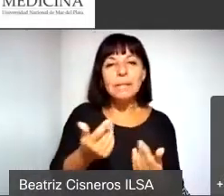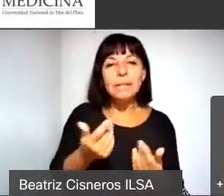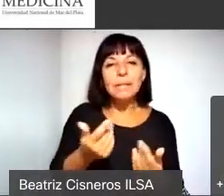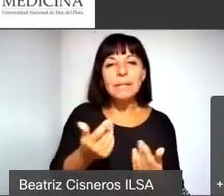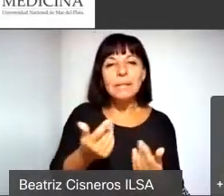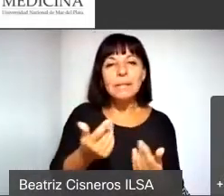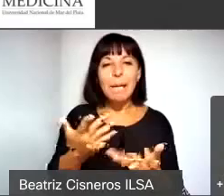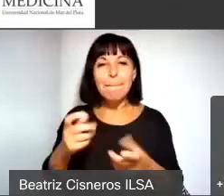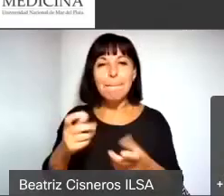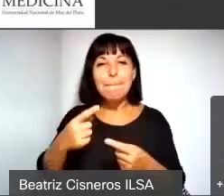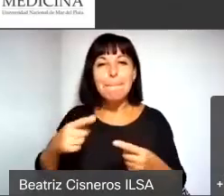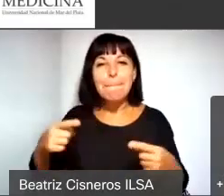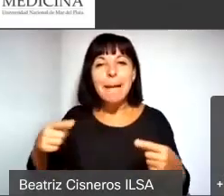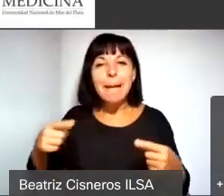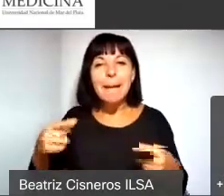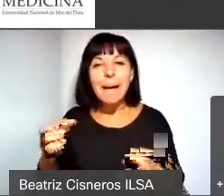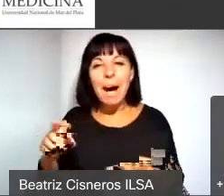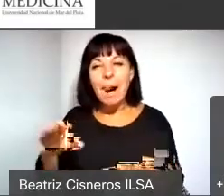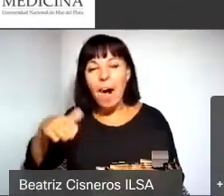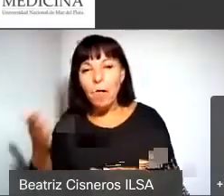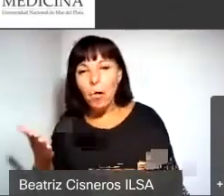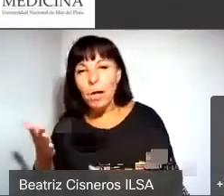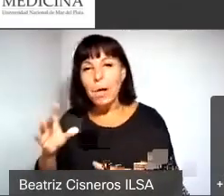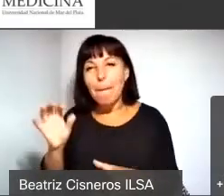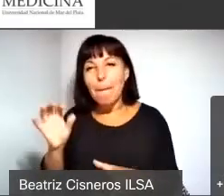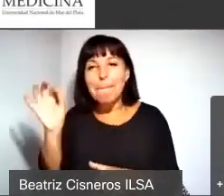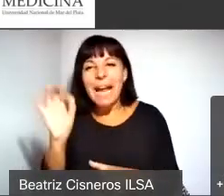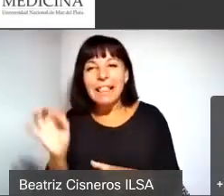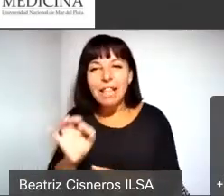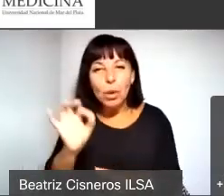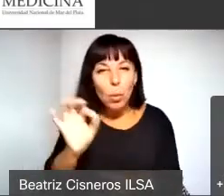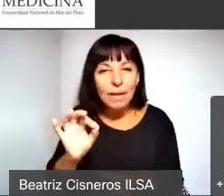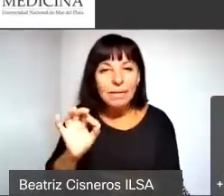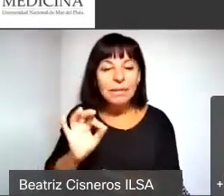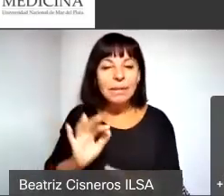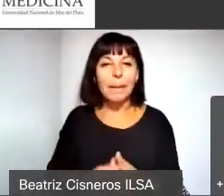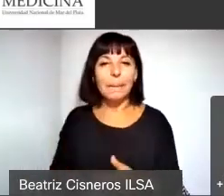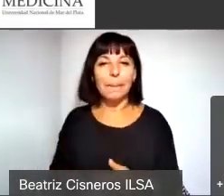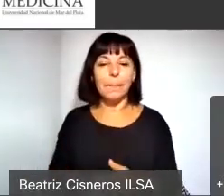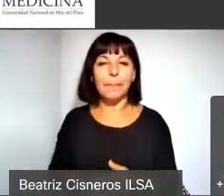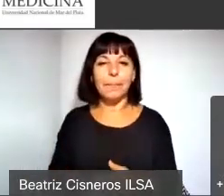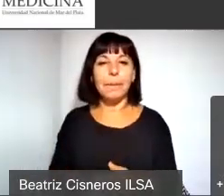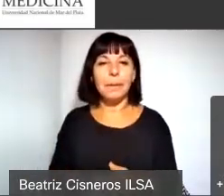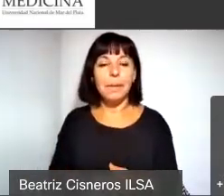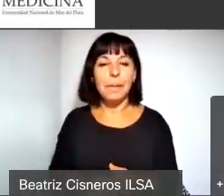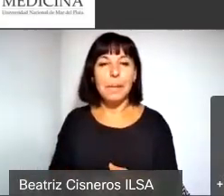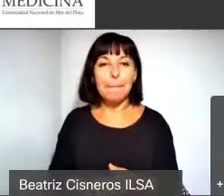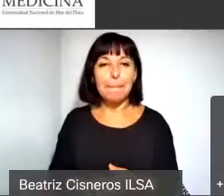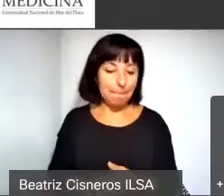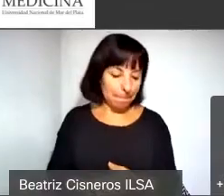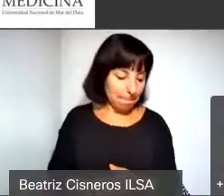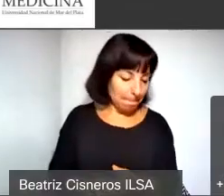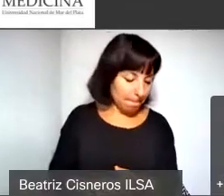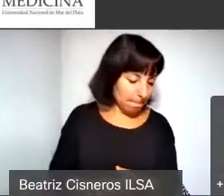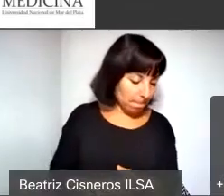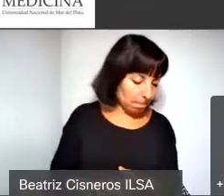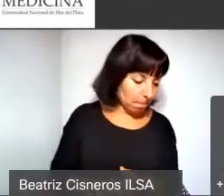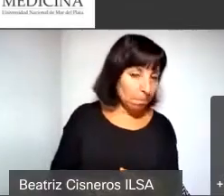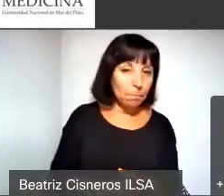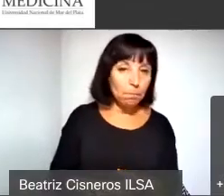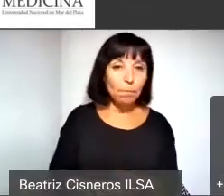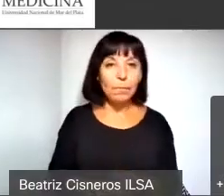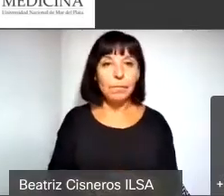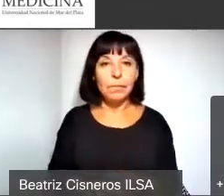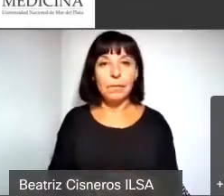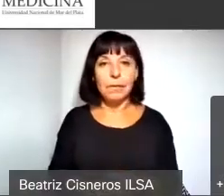cosas complejas, son partículas. Por eso no lo incluí dentro de esta, no está incluido dentro de esta filmina,